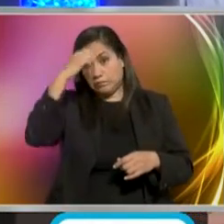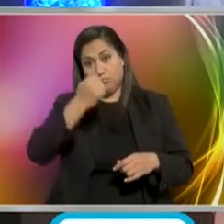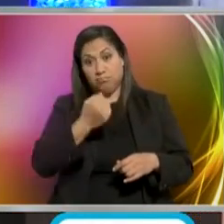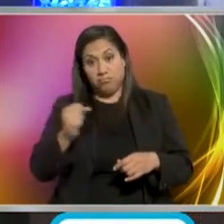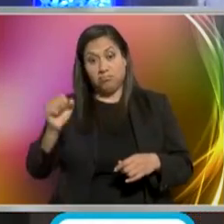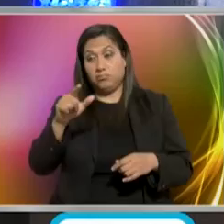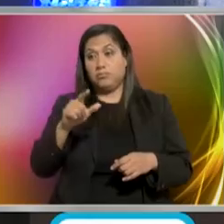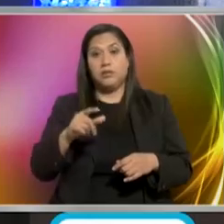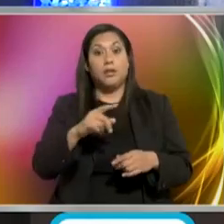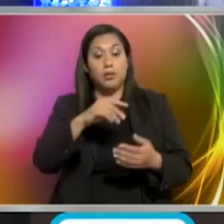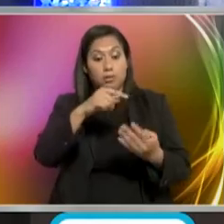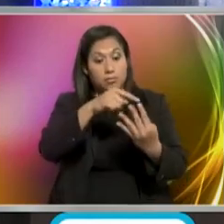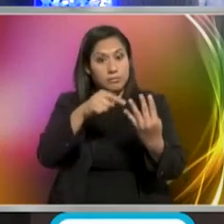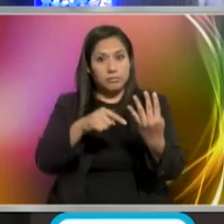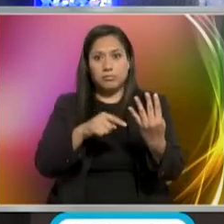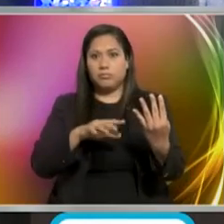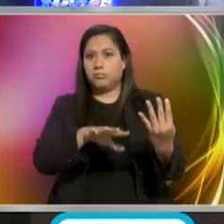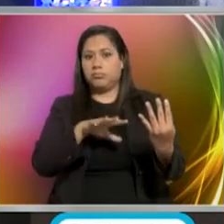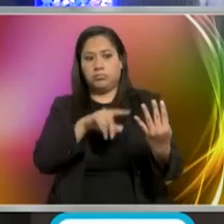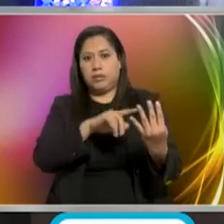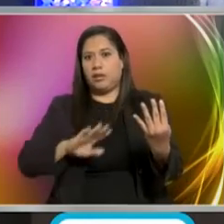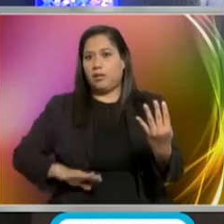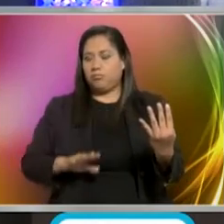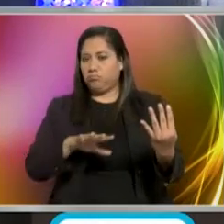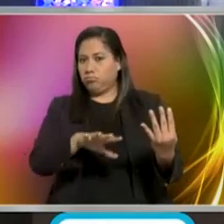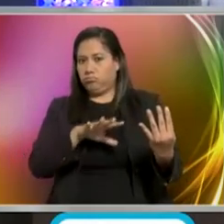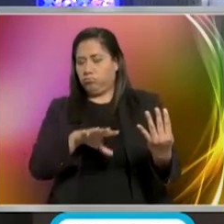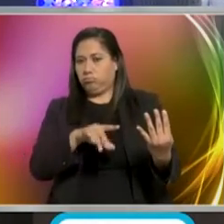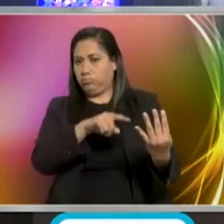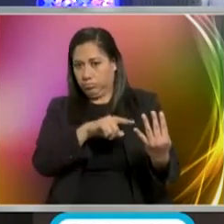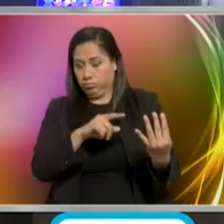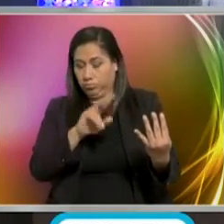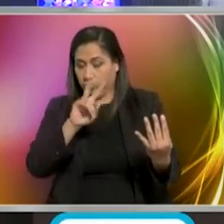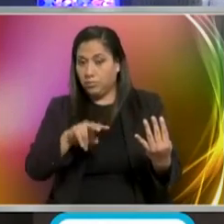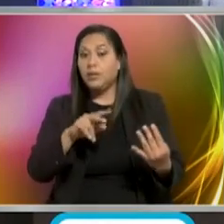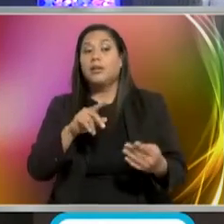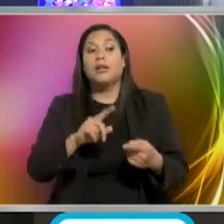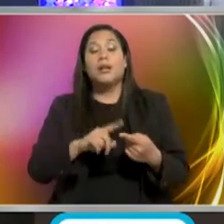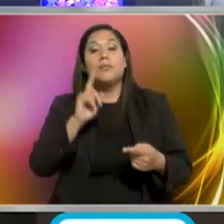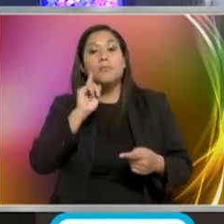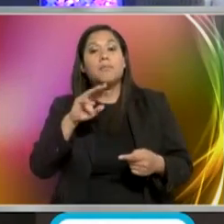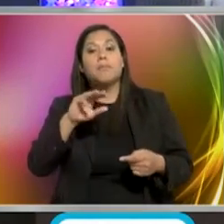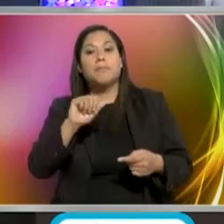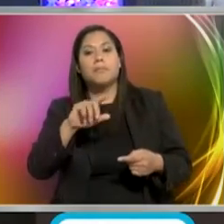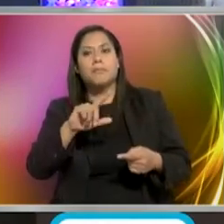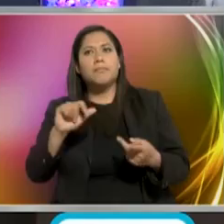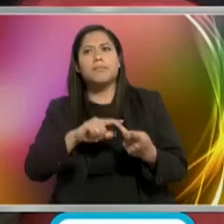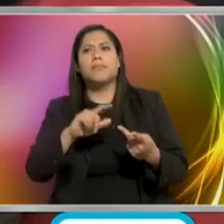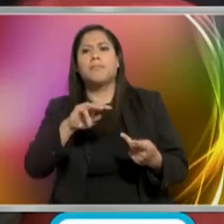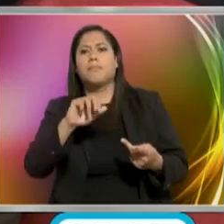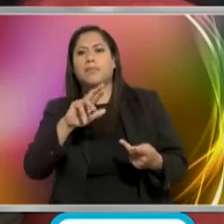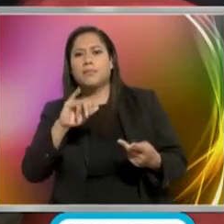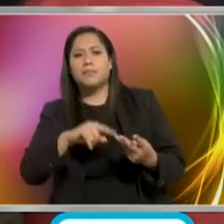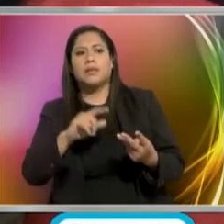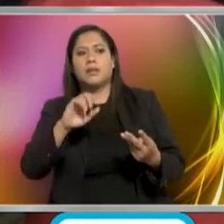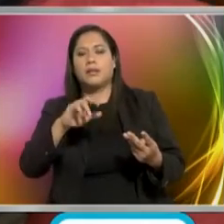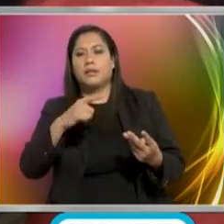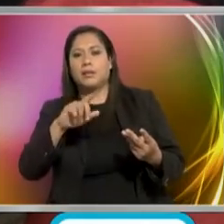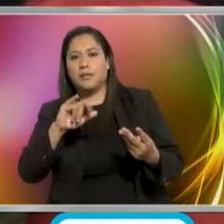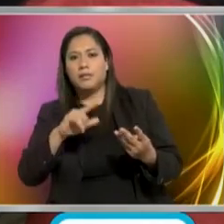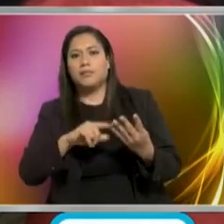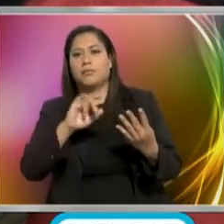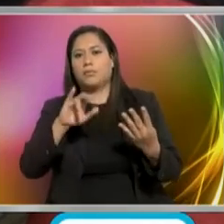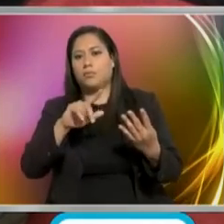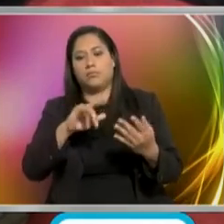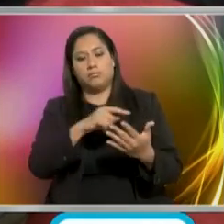y muy intensos todos. Todos muy intensos. Salvador Amaya, Estanislao Wow. Marín, Angélica, Julio, y bueno, ahí.